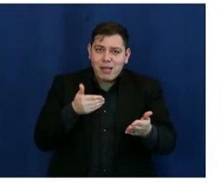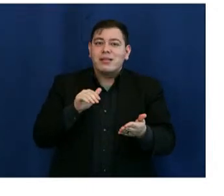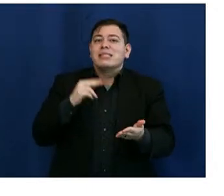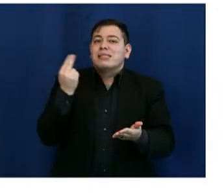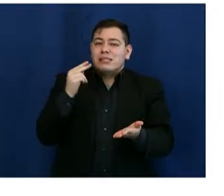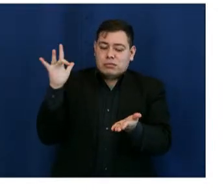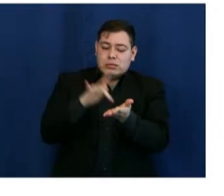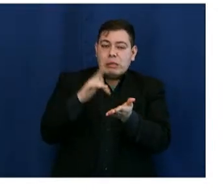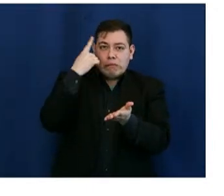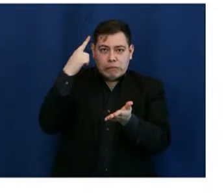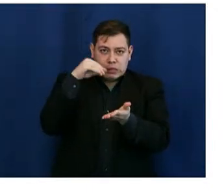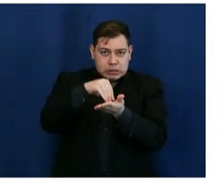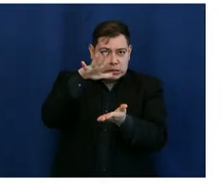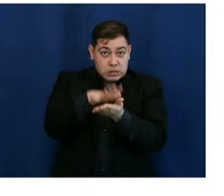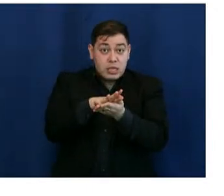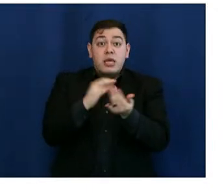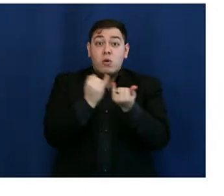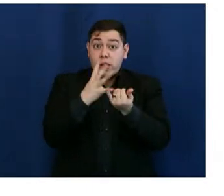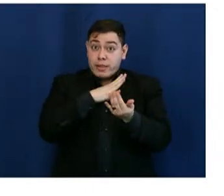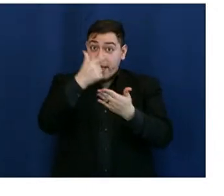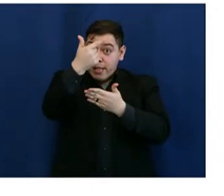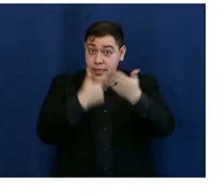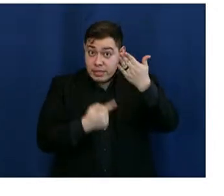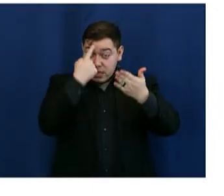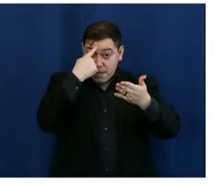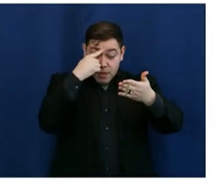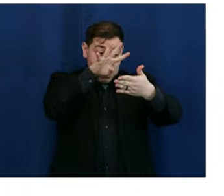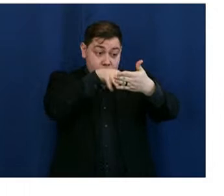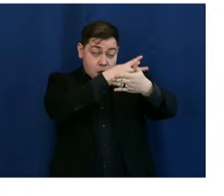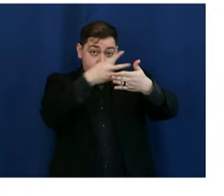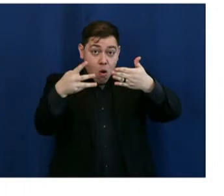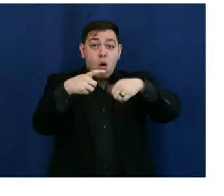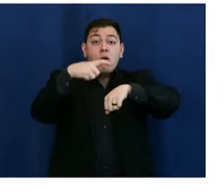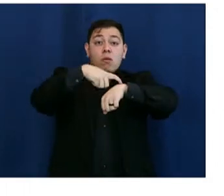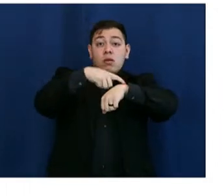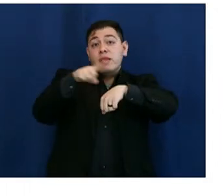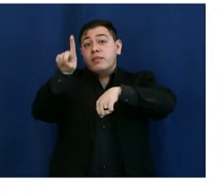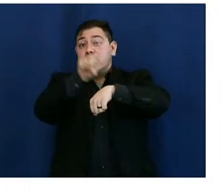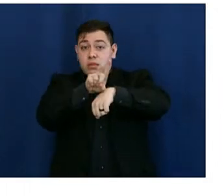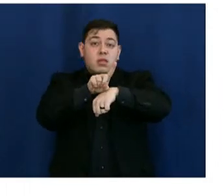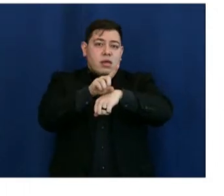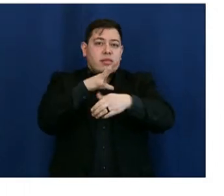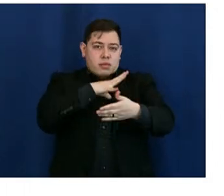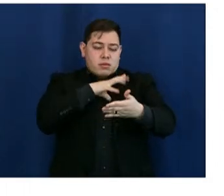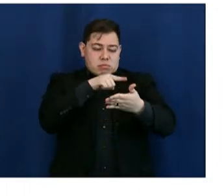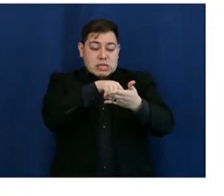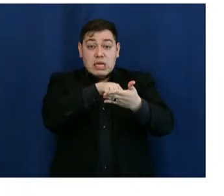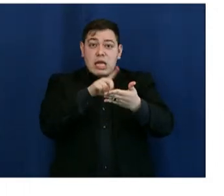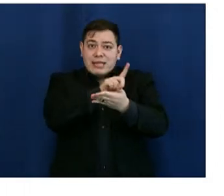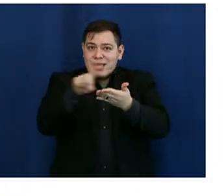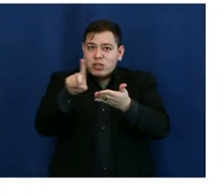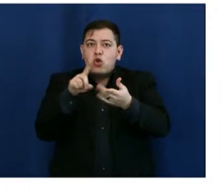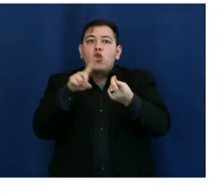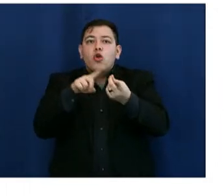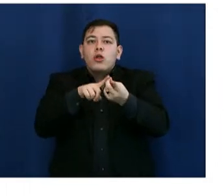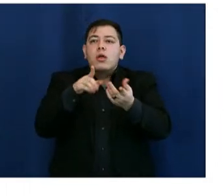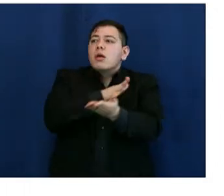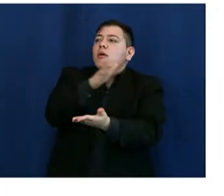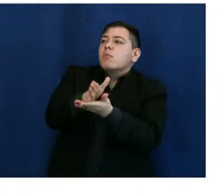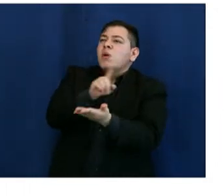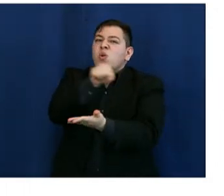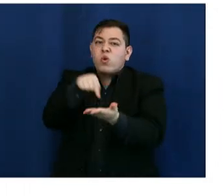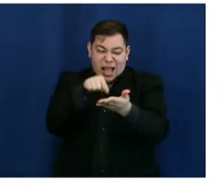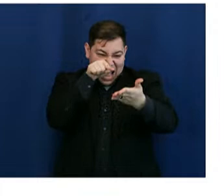ver el horario de sitios para que puedan ver los días y las horas en que está abierto, así como la dirección. Como mencioné antes, la gente puede buscar citas por